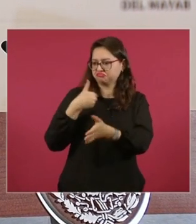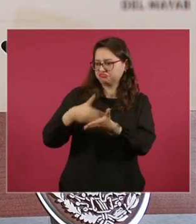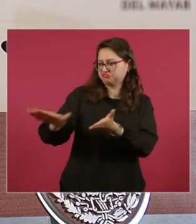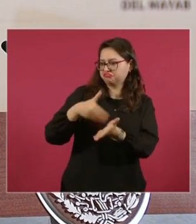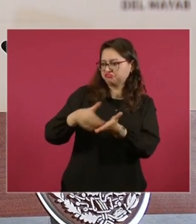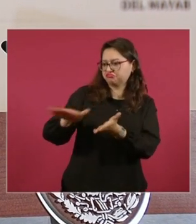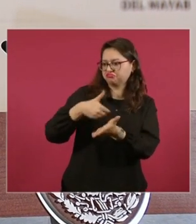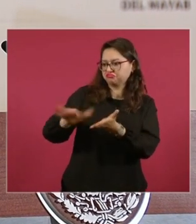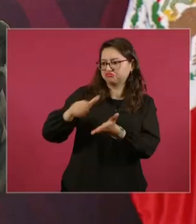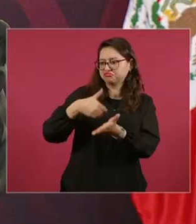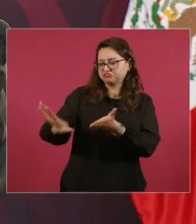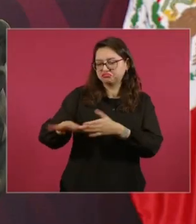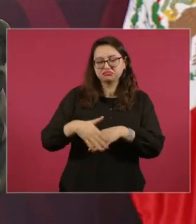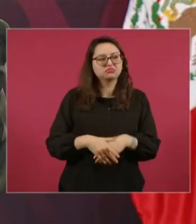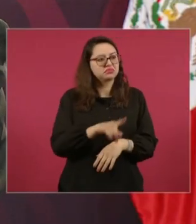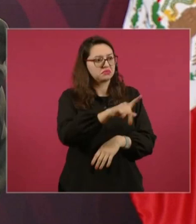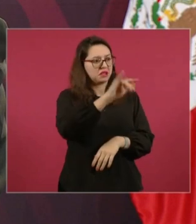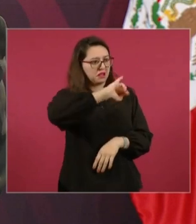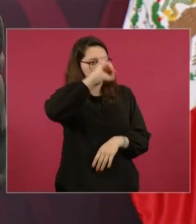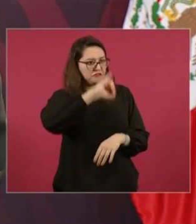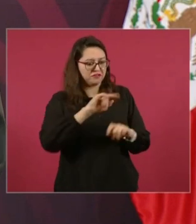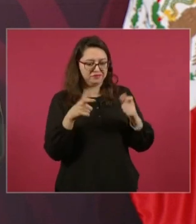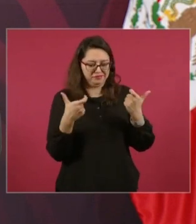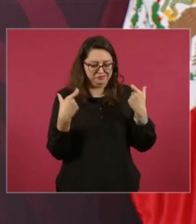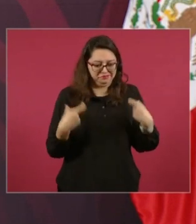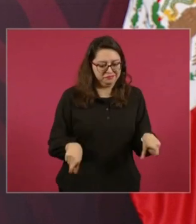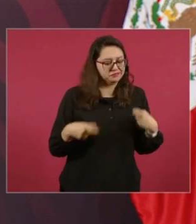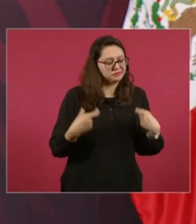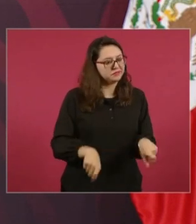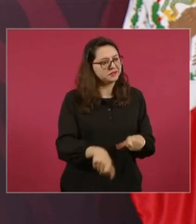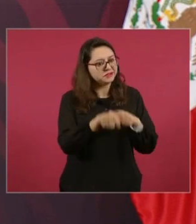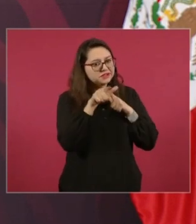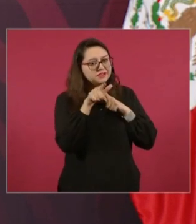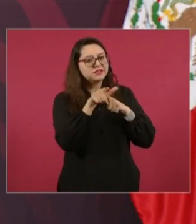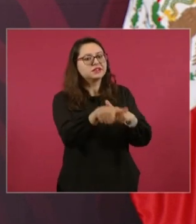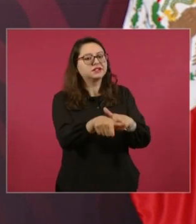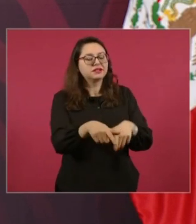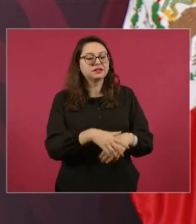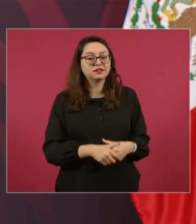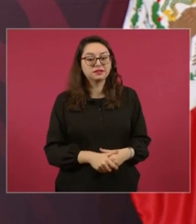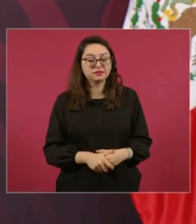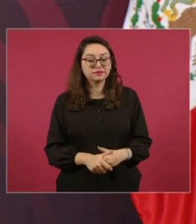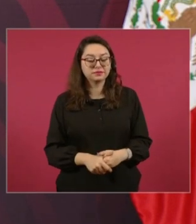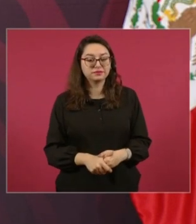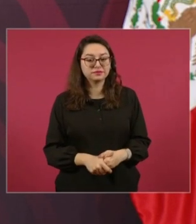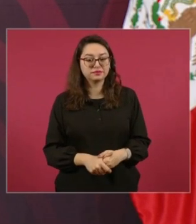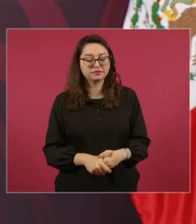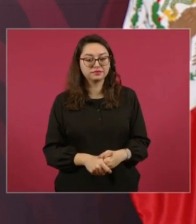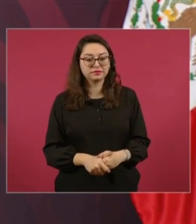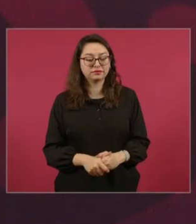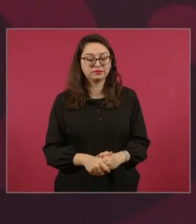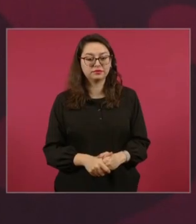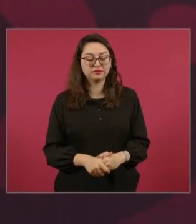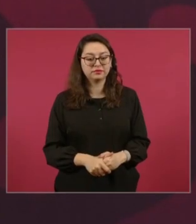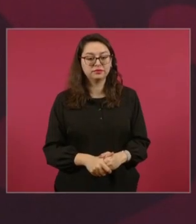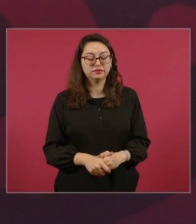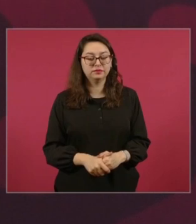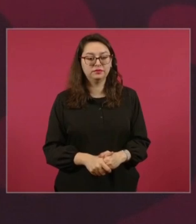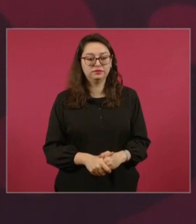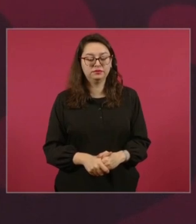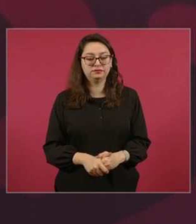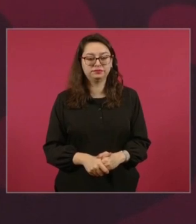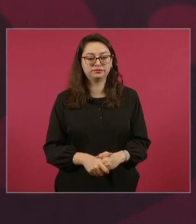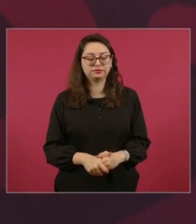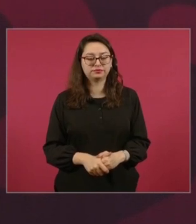arriba seguían los privilegios.